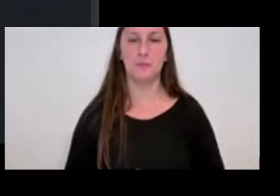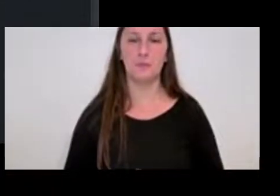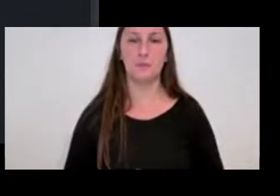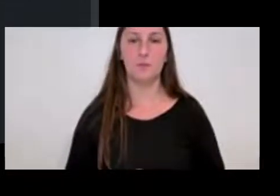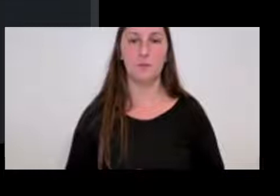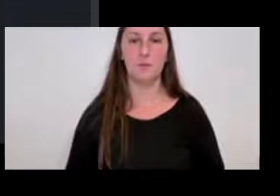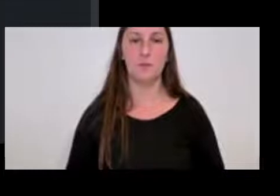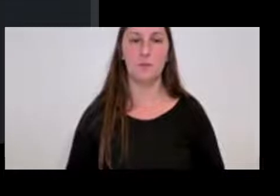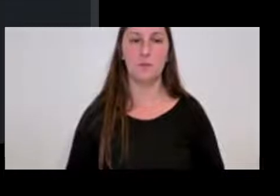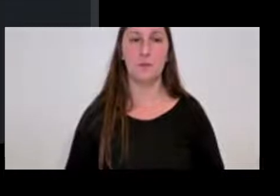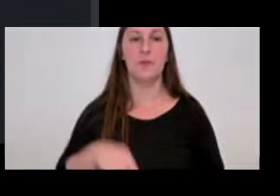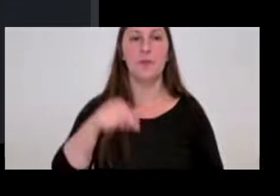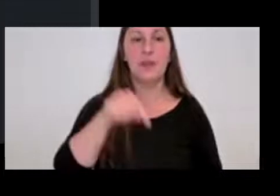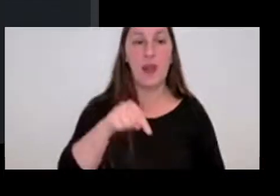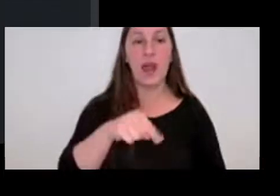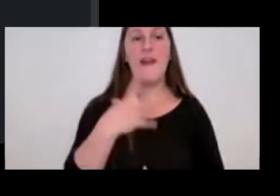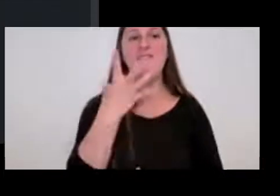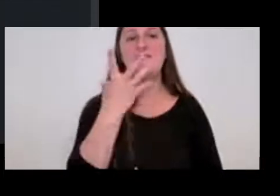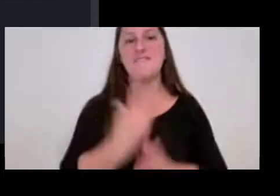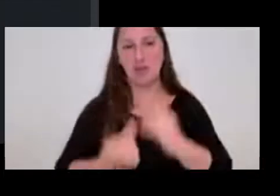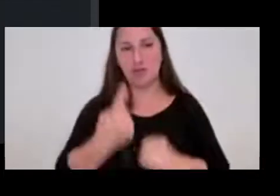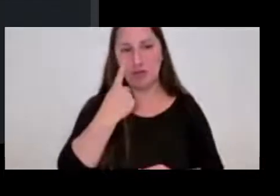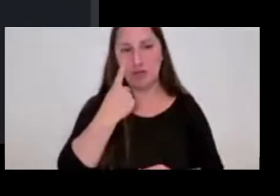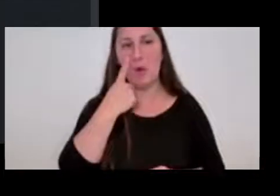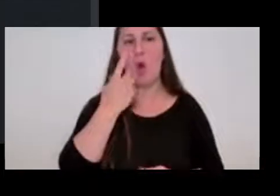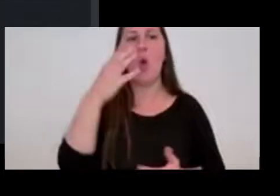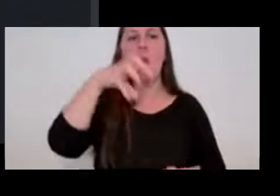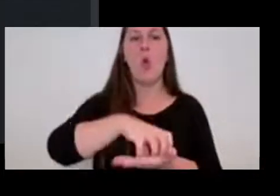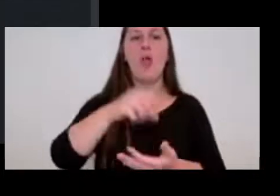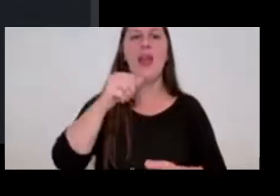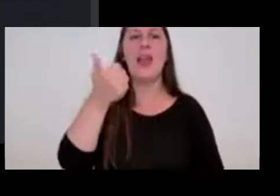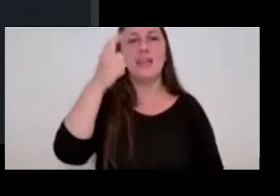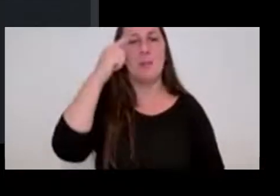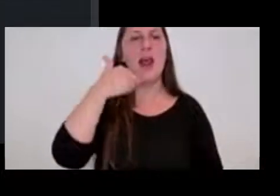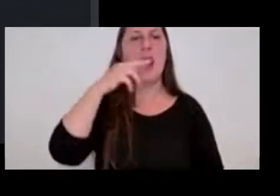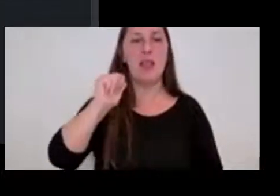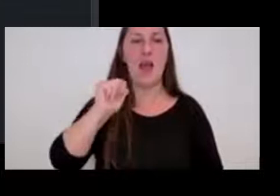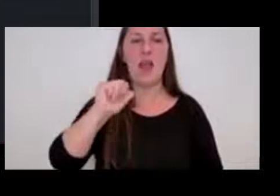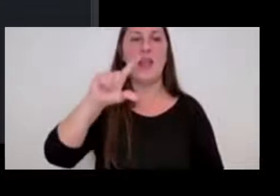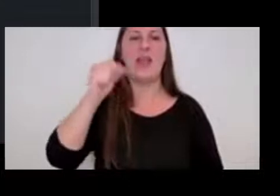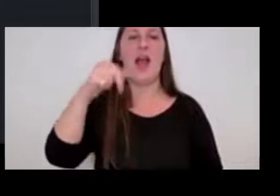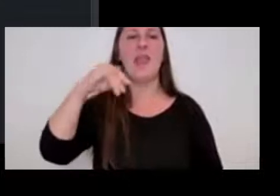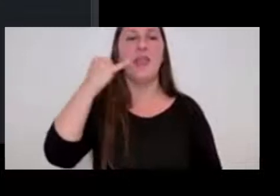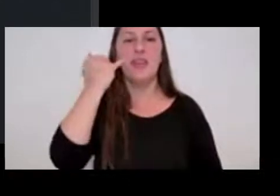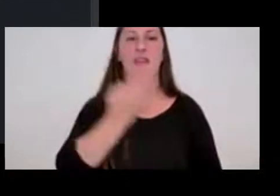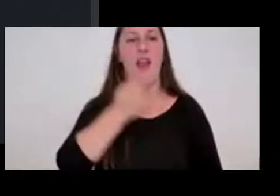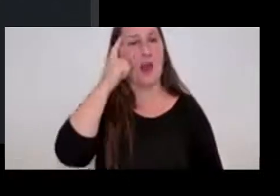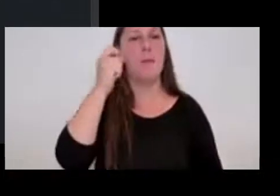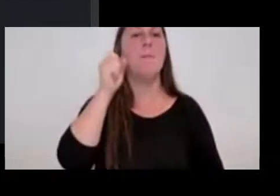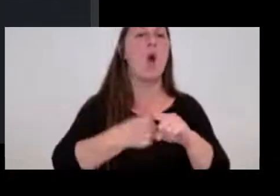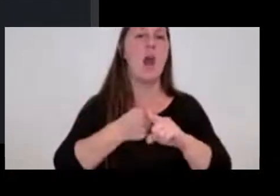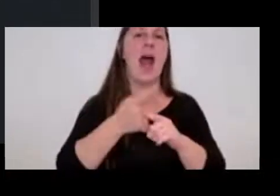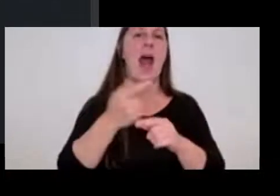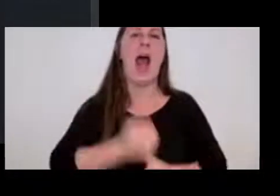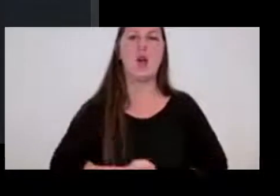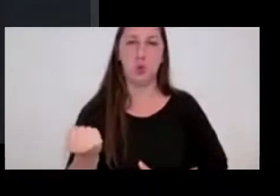Y acá tenemos los fallos que ya conocemos, ¿no? El Bodega de Esmeralda y el fallo Candy, por el tema del ajuste por inflación.